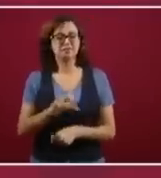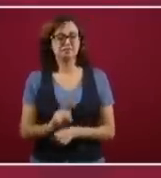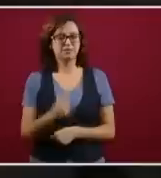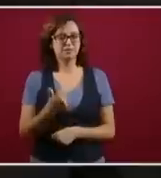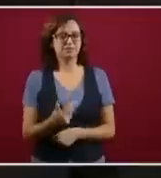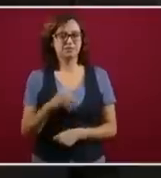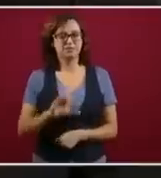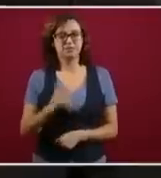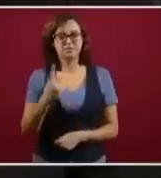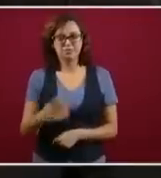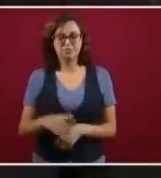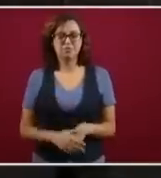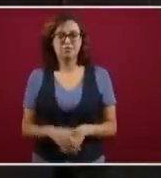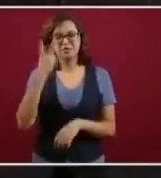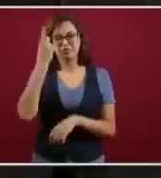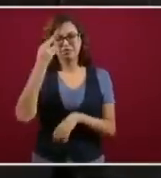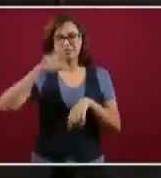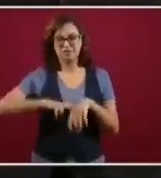exdirectores de Pemex,